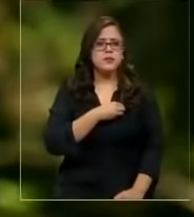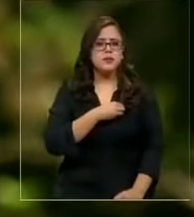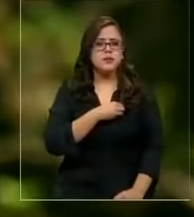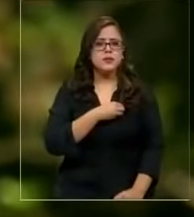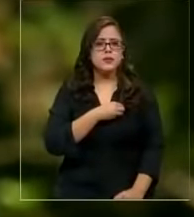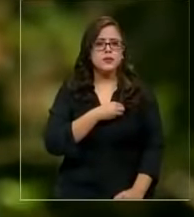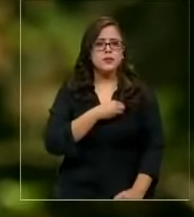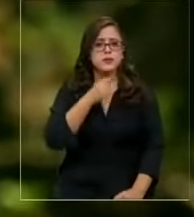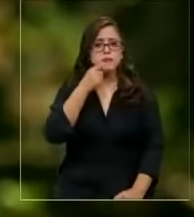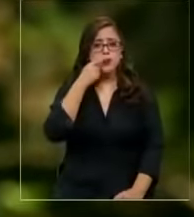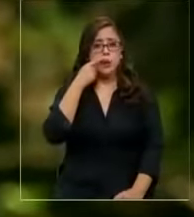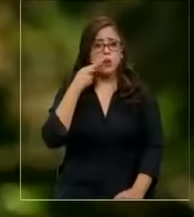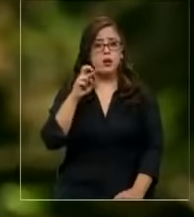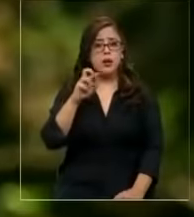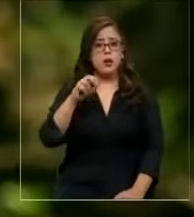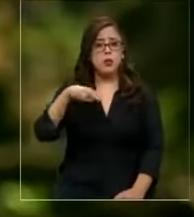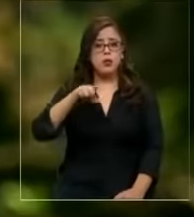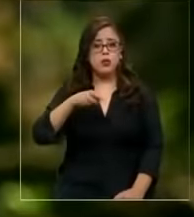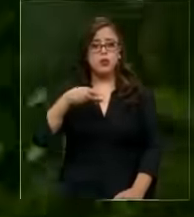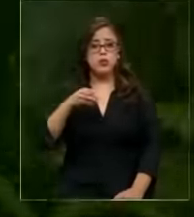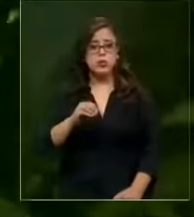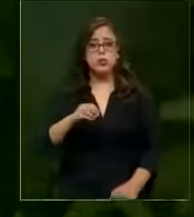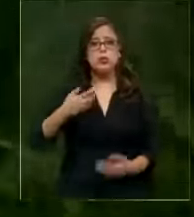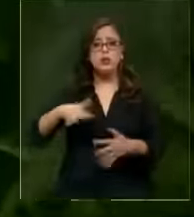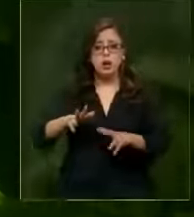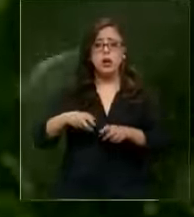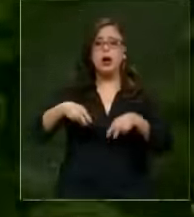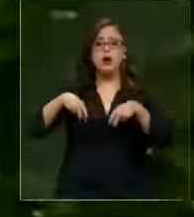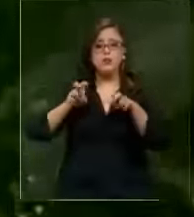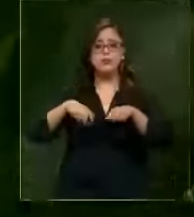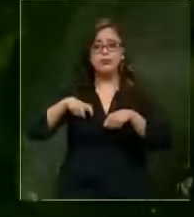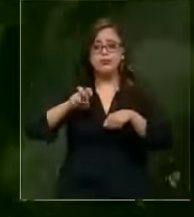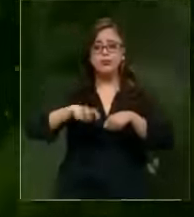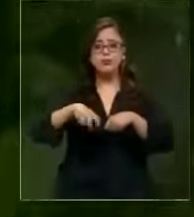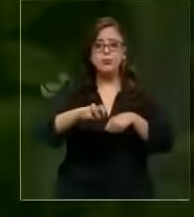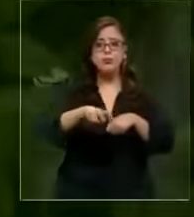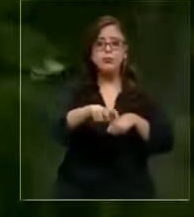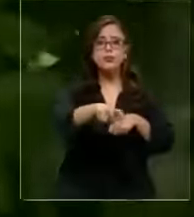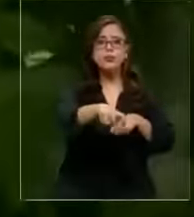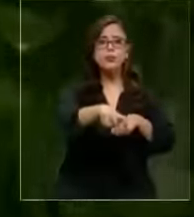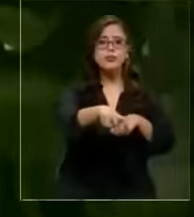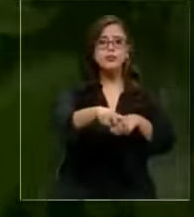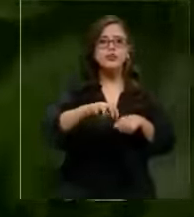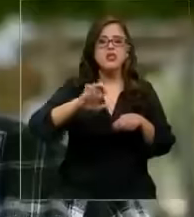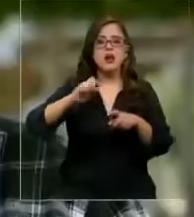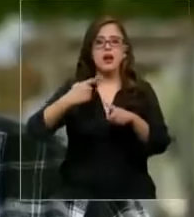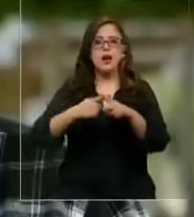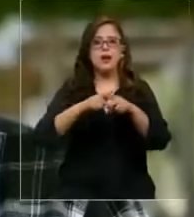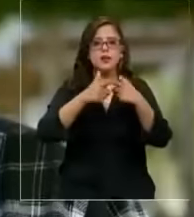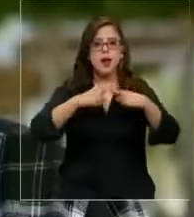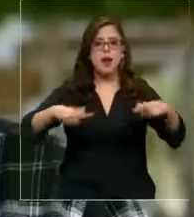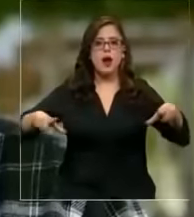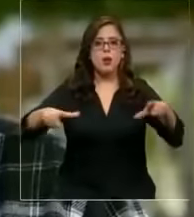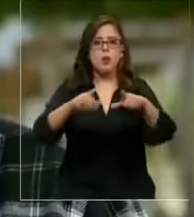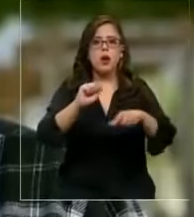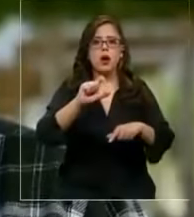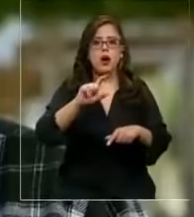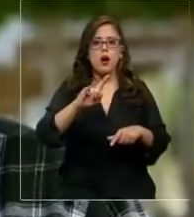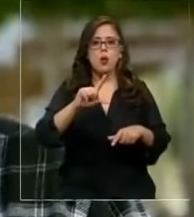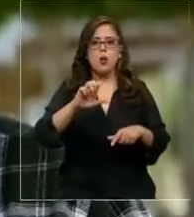Resignado camina don Poncho por el terreno de su camping Fuente Ovejuna en la laguna o ex laguna de Aculeo. Soy agricultor,